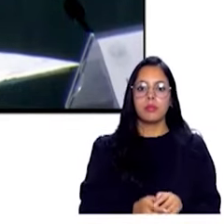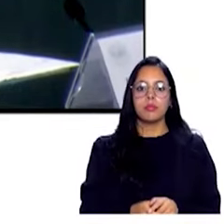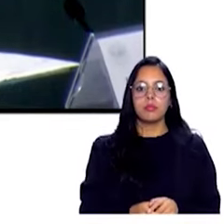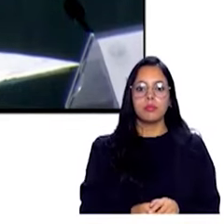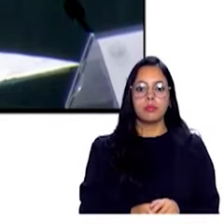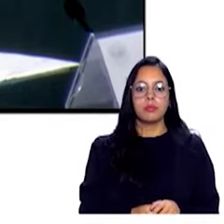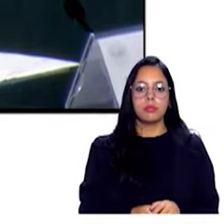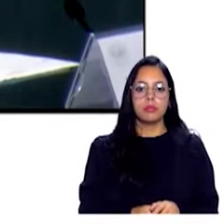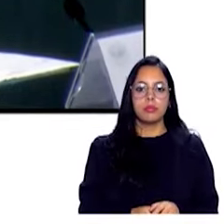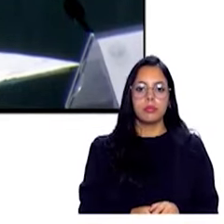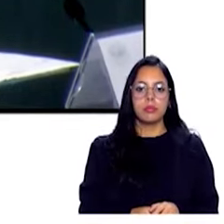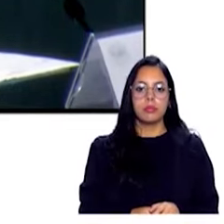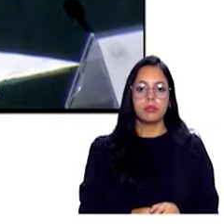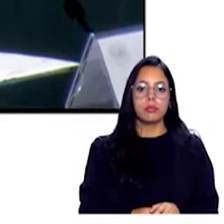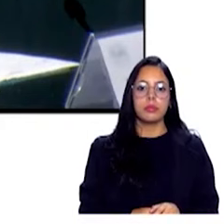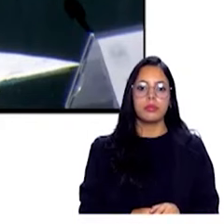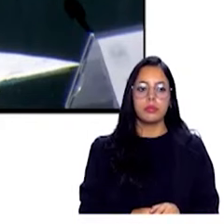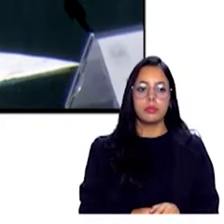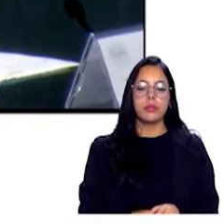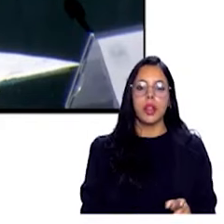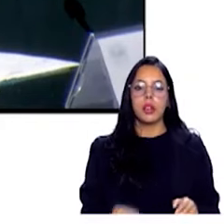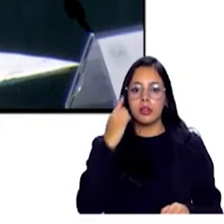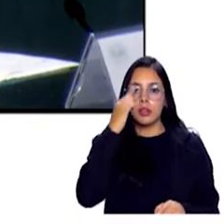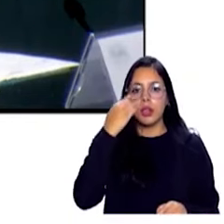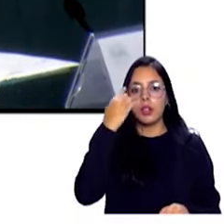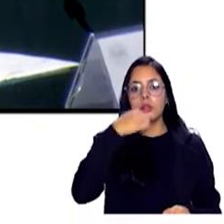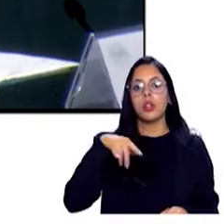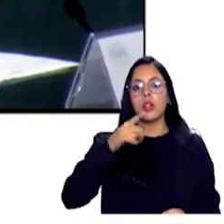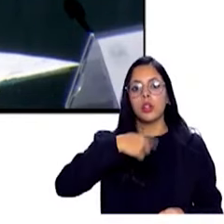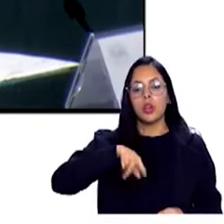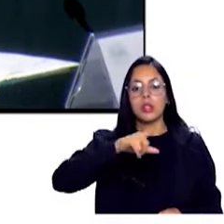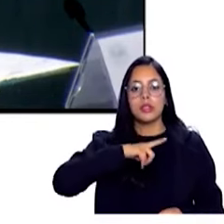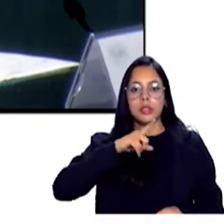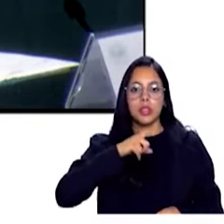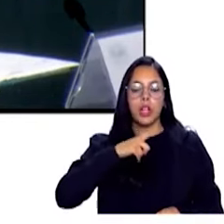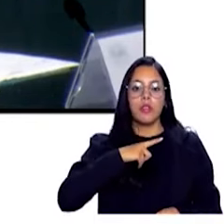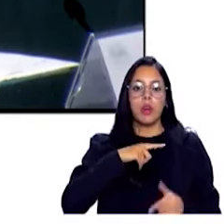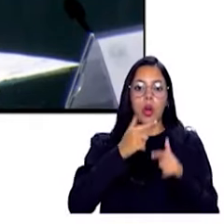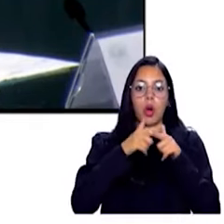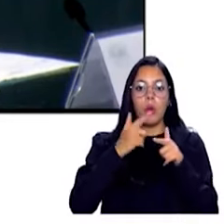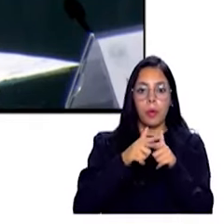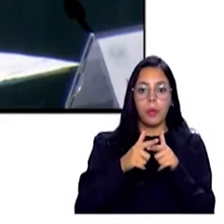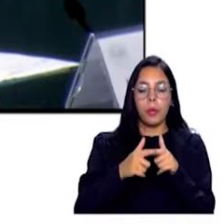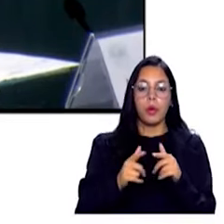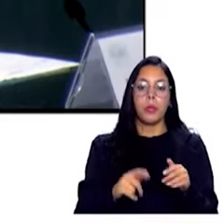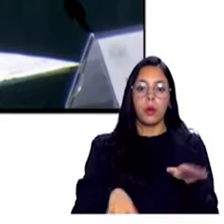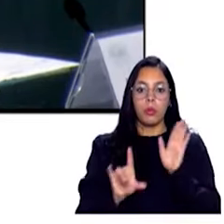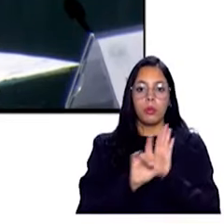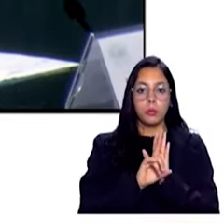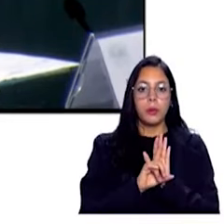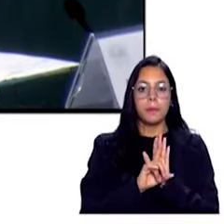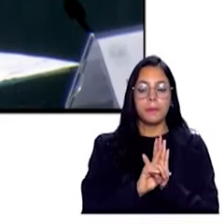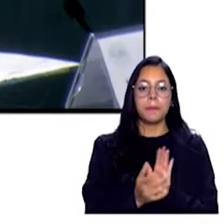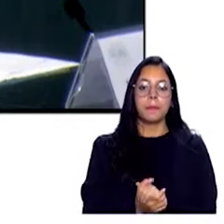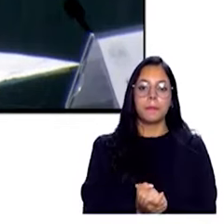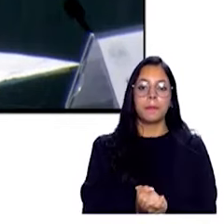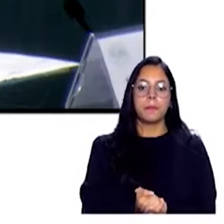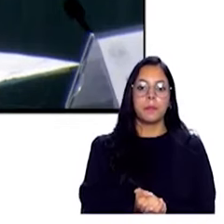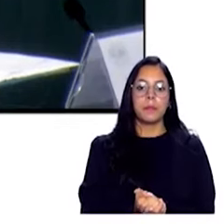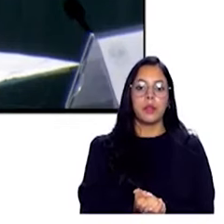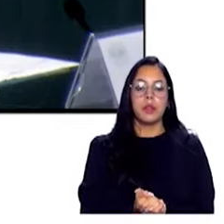seric Tuim con la le de seguridad Vial Y en algunas circ en algunas provincias